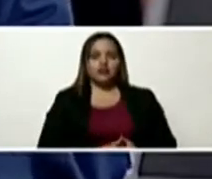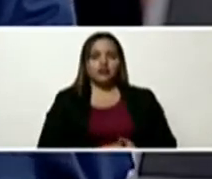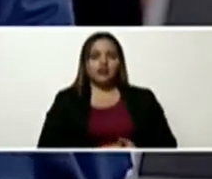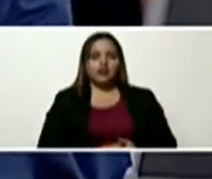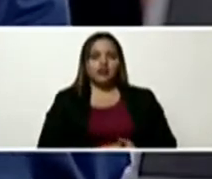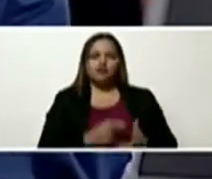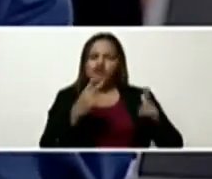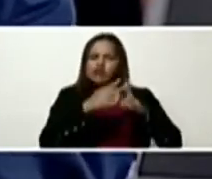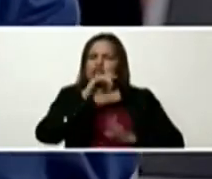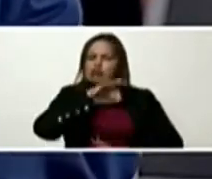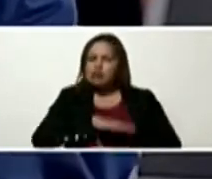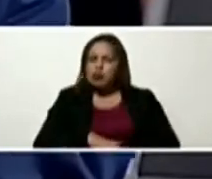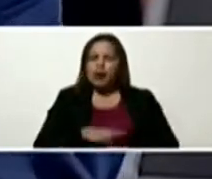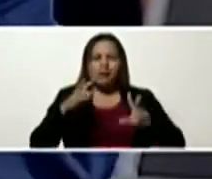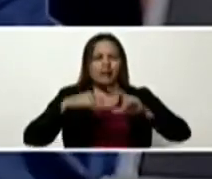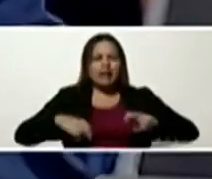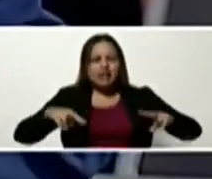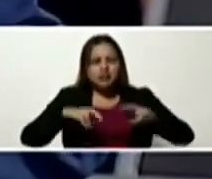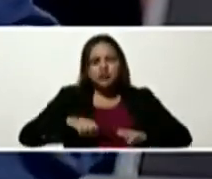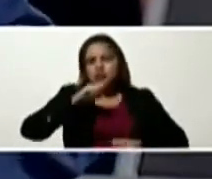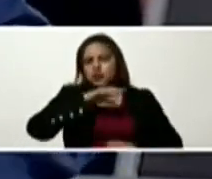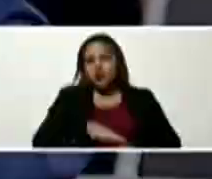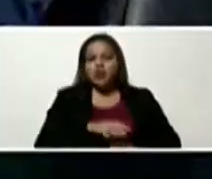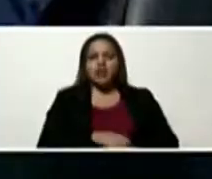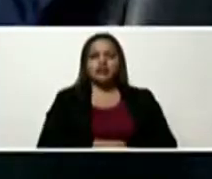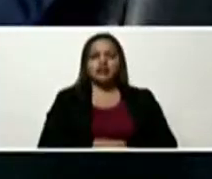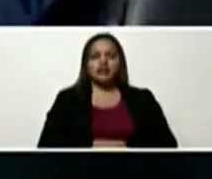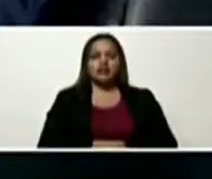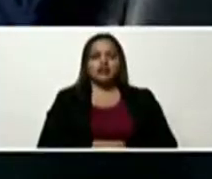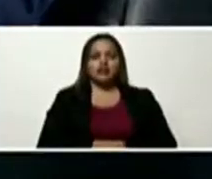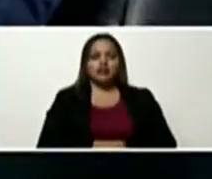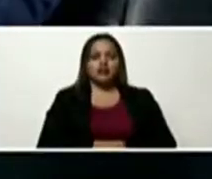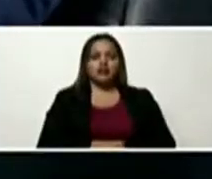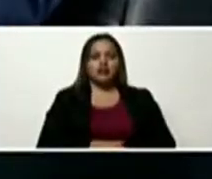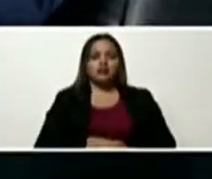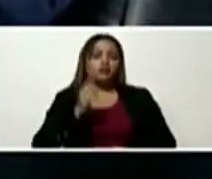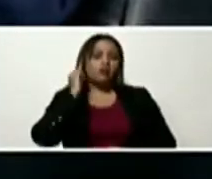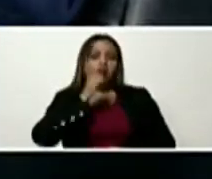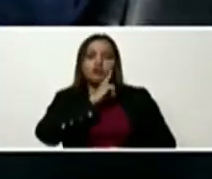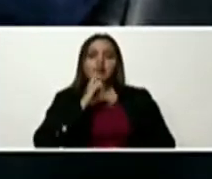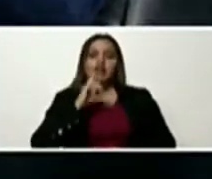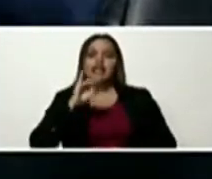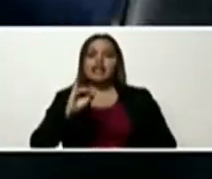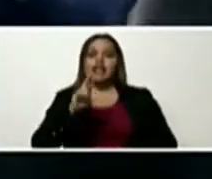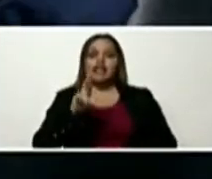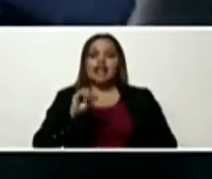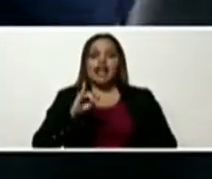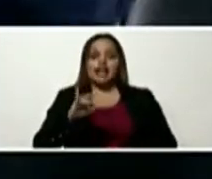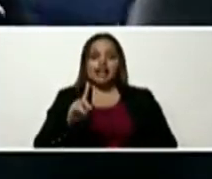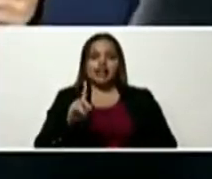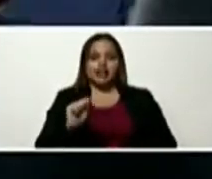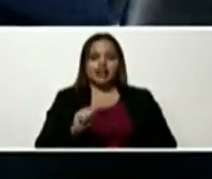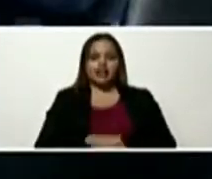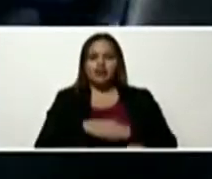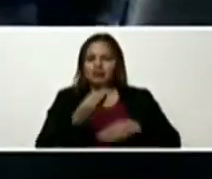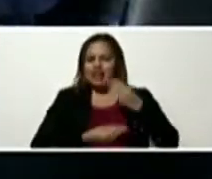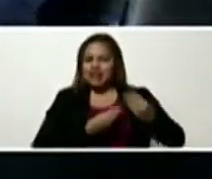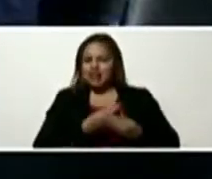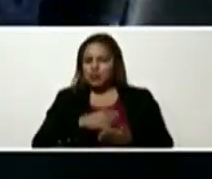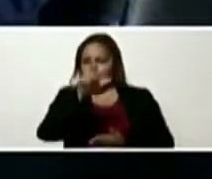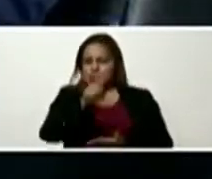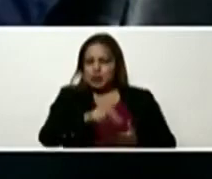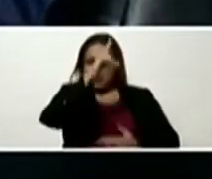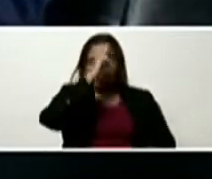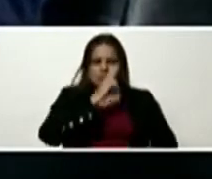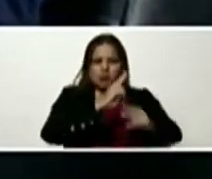historiadora, antropóloga, arqueóloga, como es Iraida Vargas. Ella va a ser una de las homenajeadas en